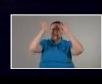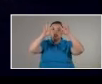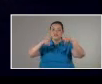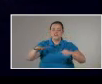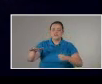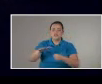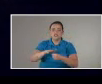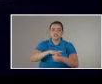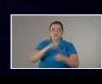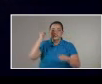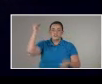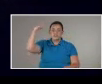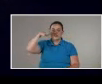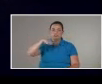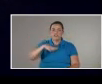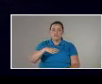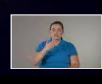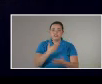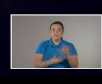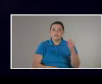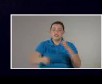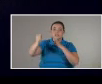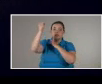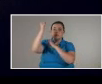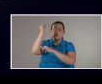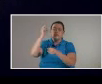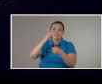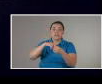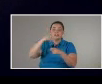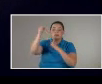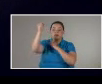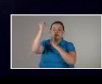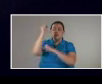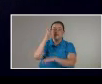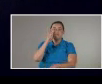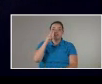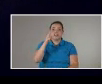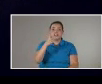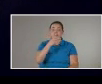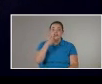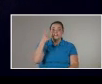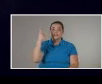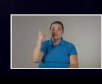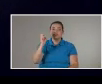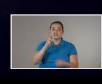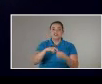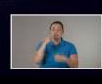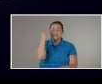bendiciones. Irán de poder en poder, verán a Dios en Sion.